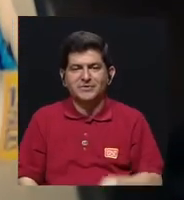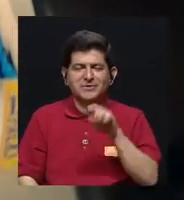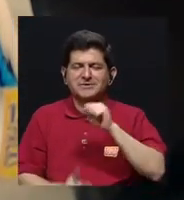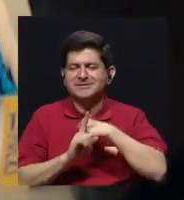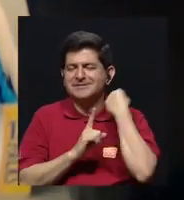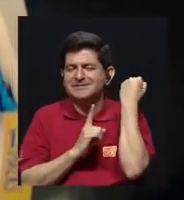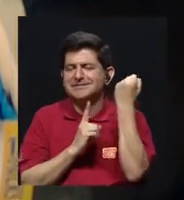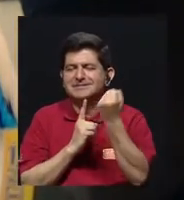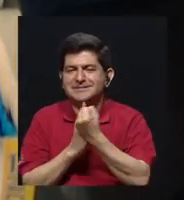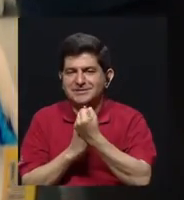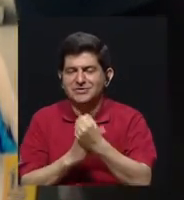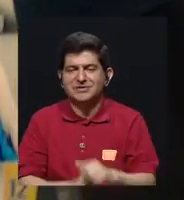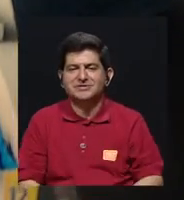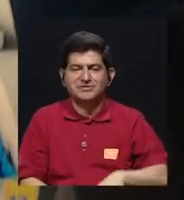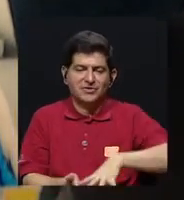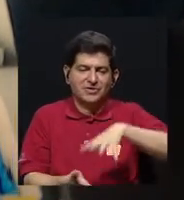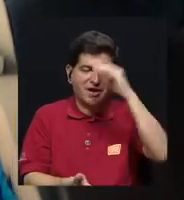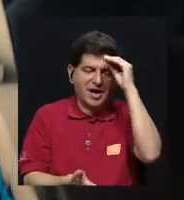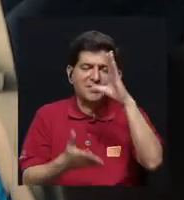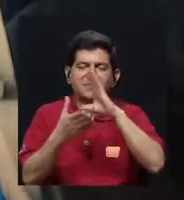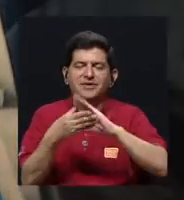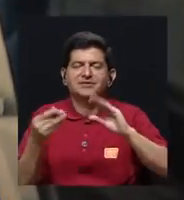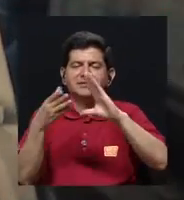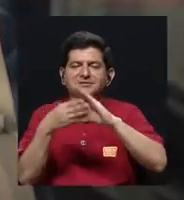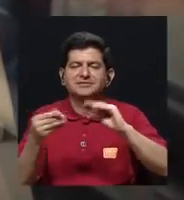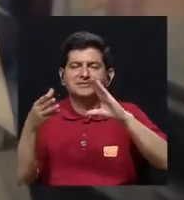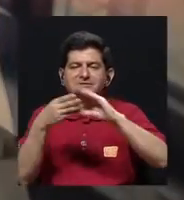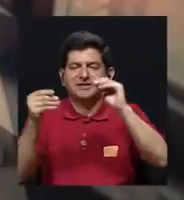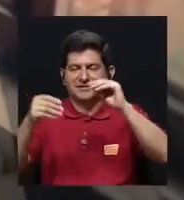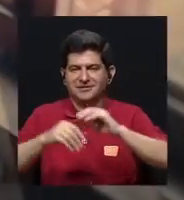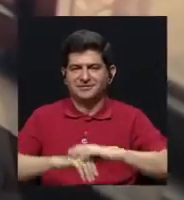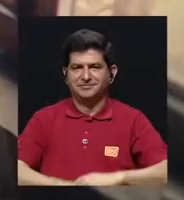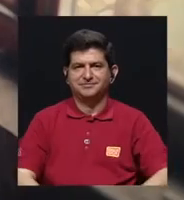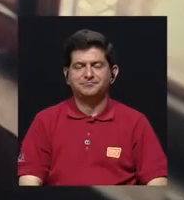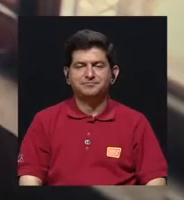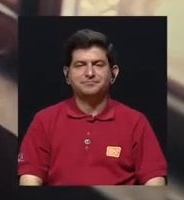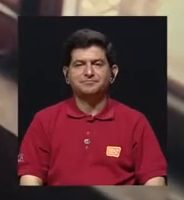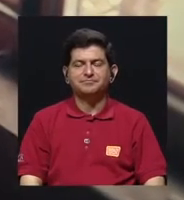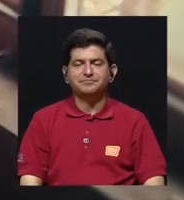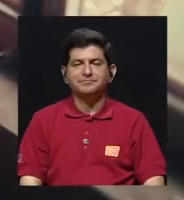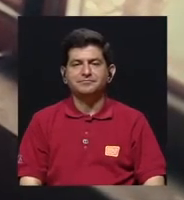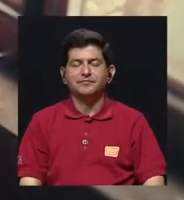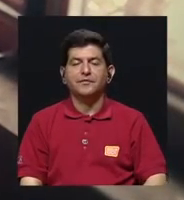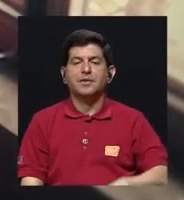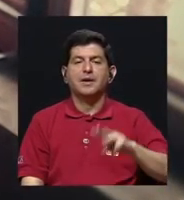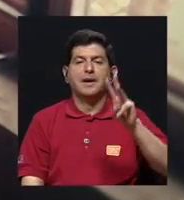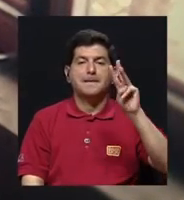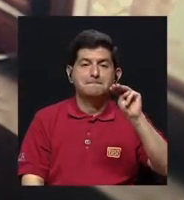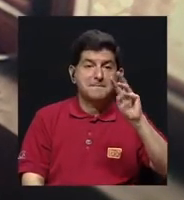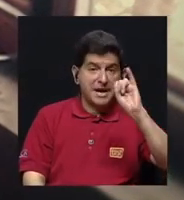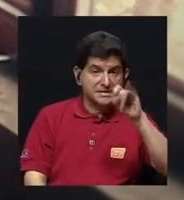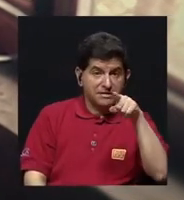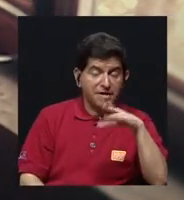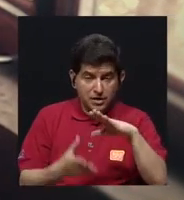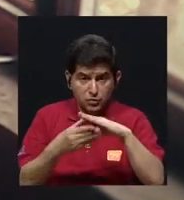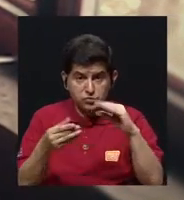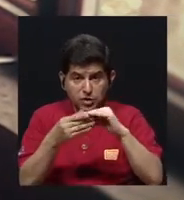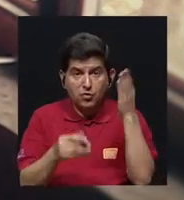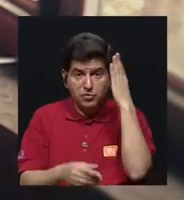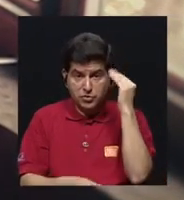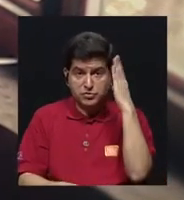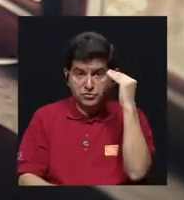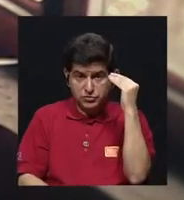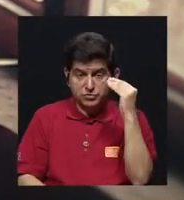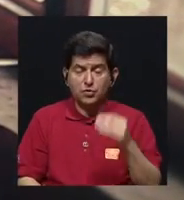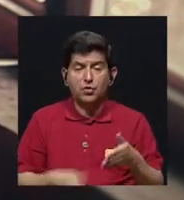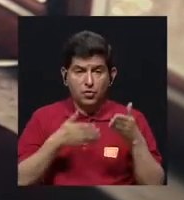el asunto de aprender a contar cuentos. Y María Isabel, ¿usted pudo compartir esa